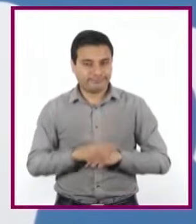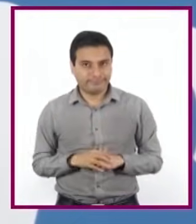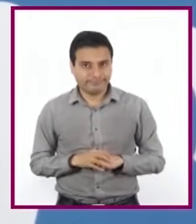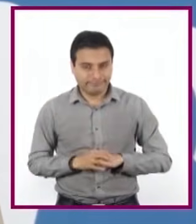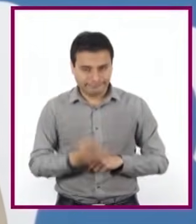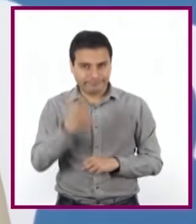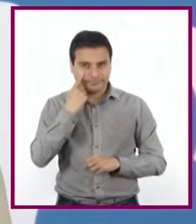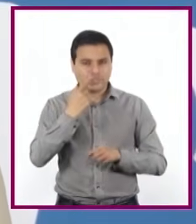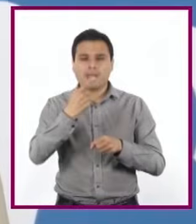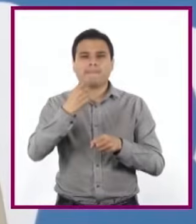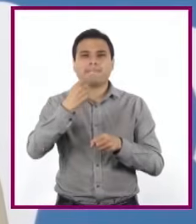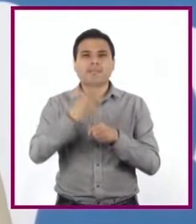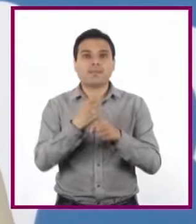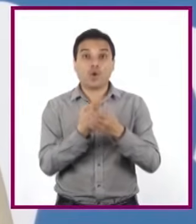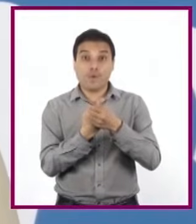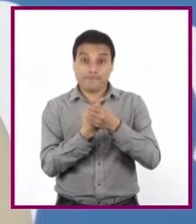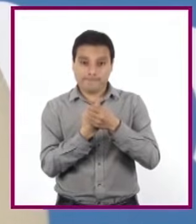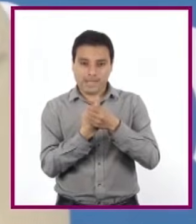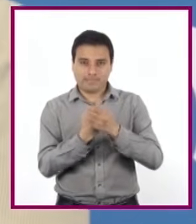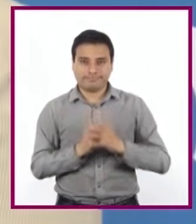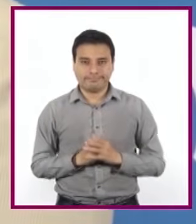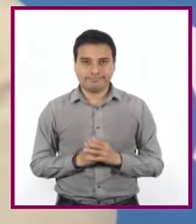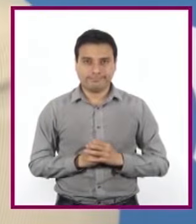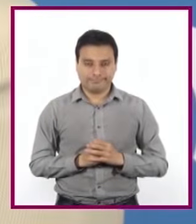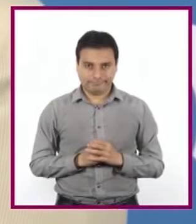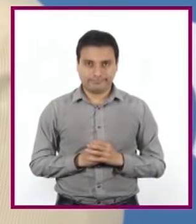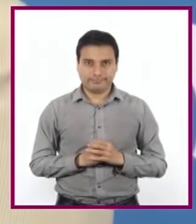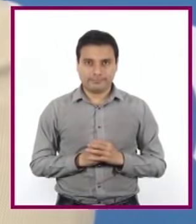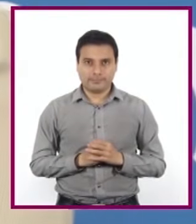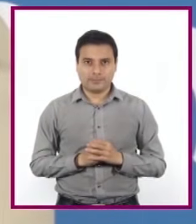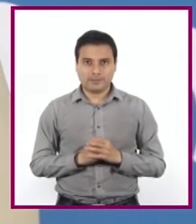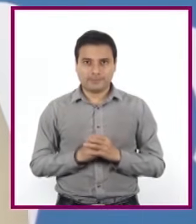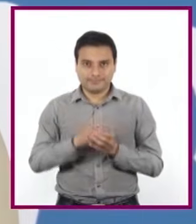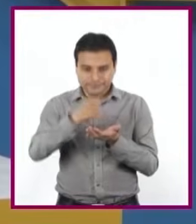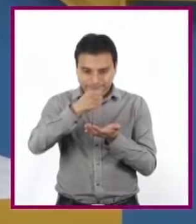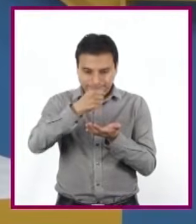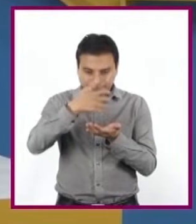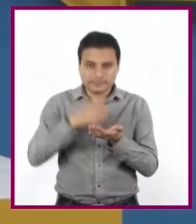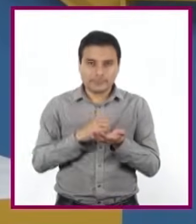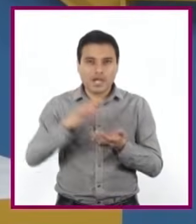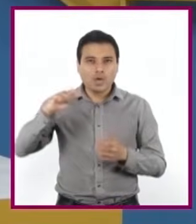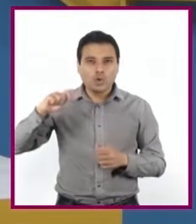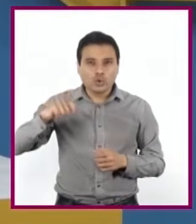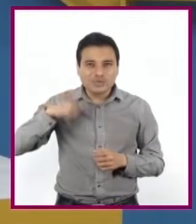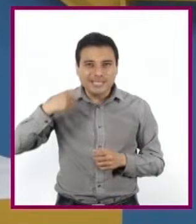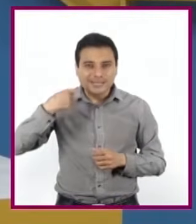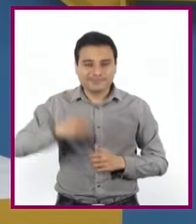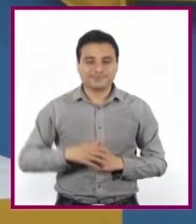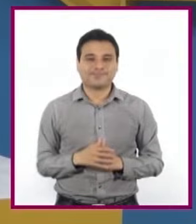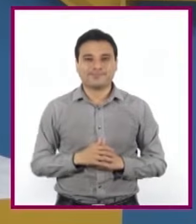Primero vas a tomar un trozo de vela y colócala en el cristalizador.